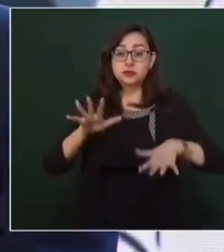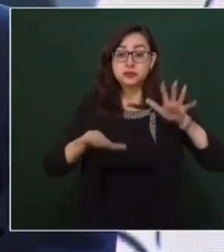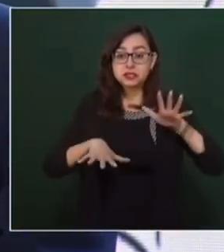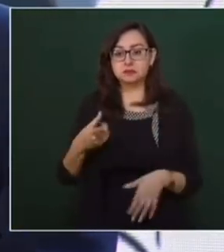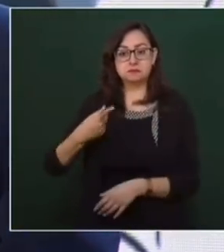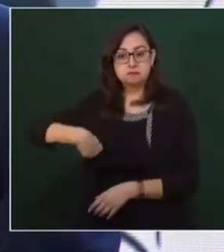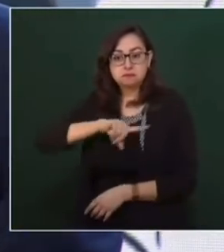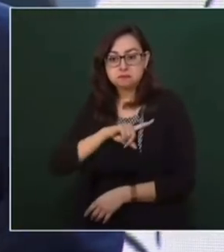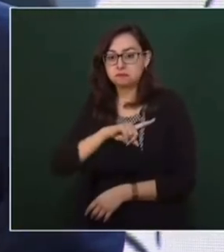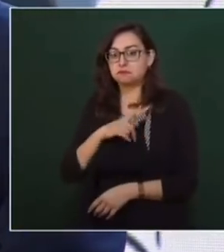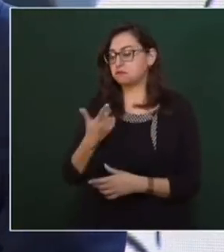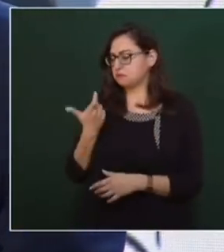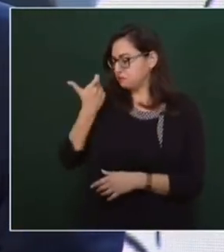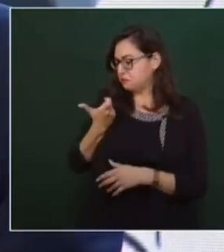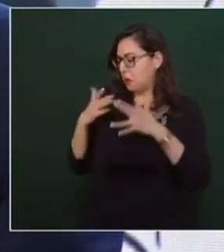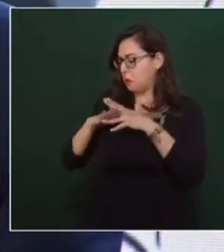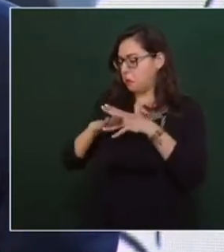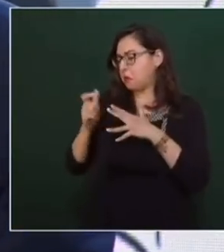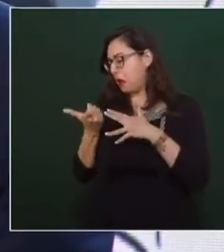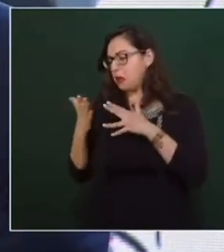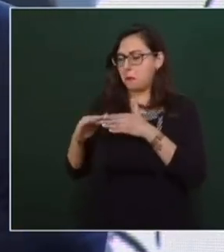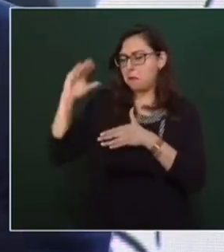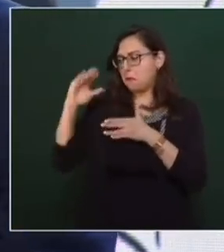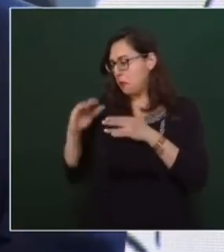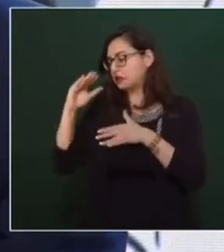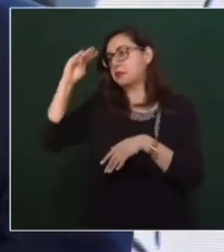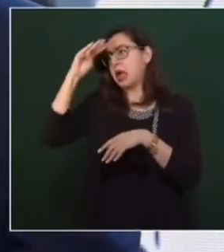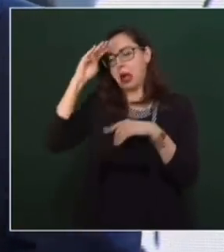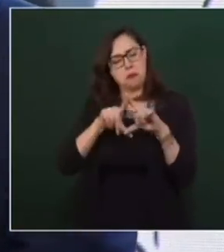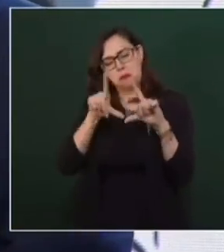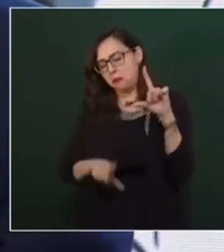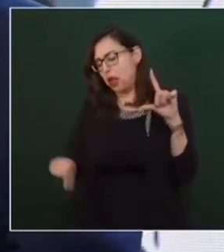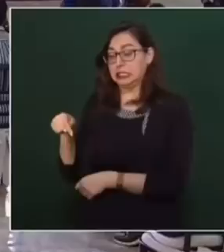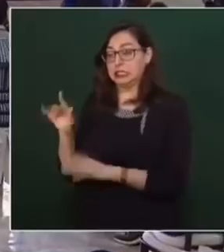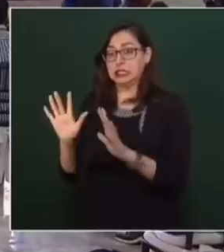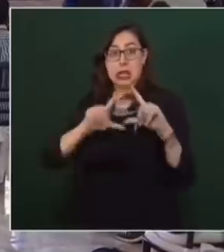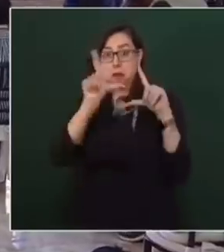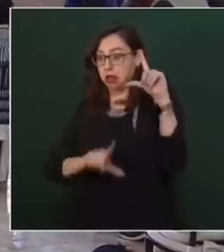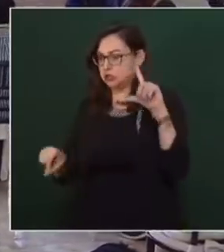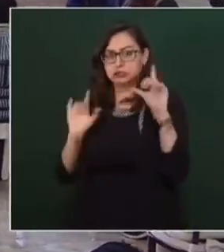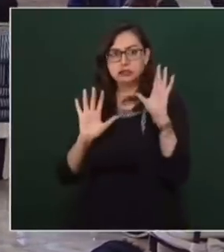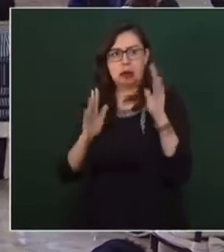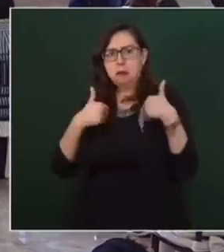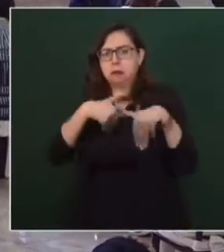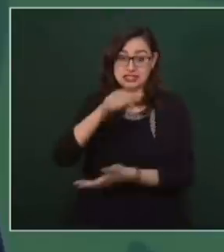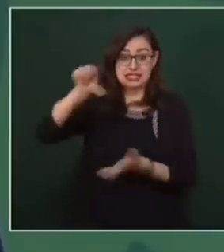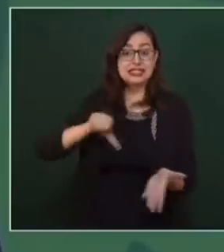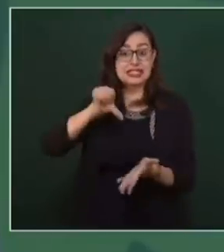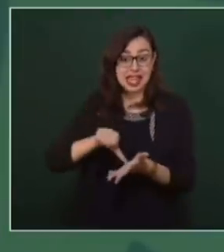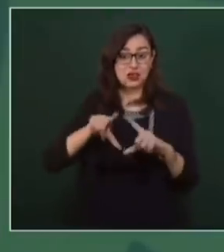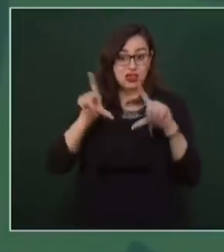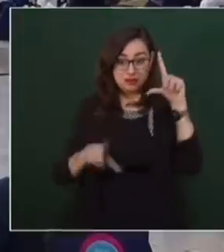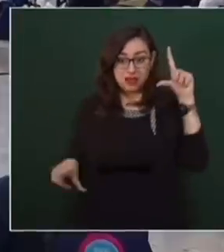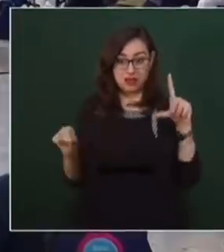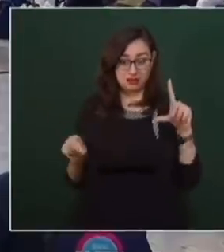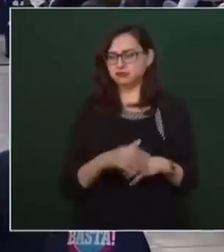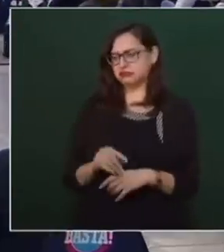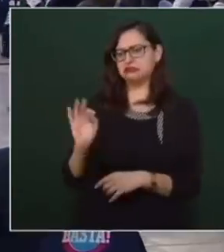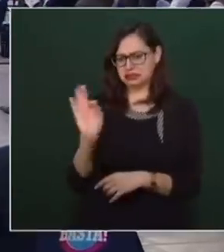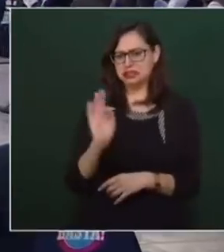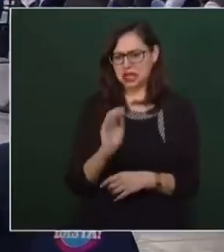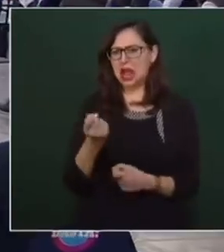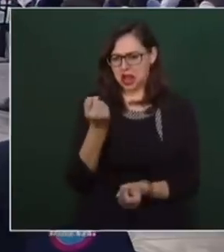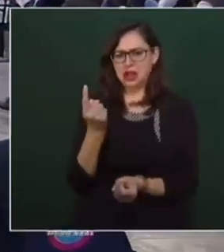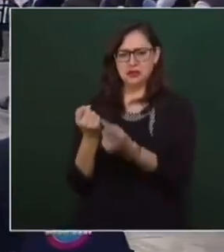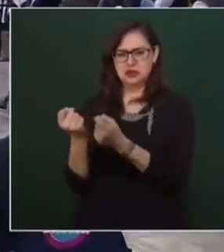económico, pensamos que así es la vida. No. Entonces, por lo de las distancias,